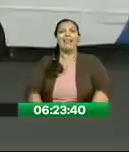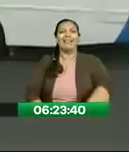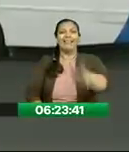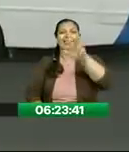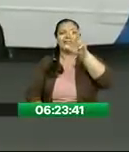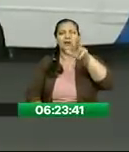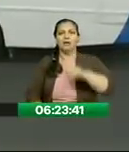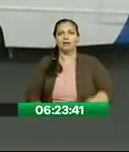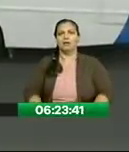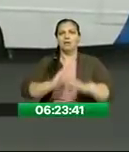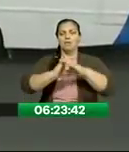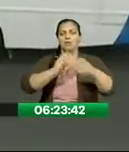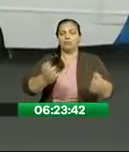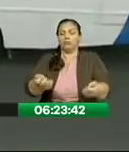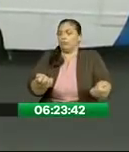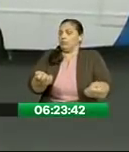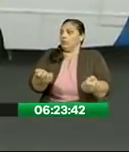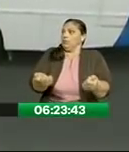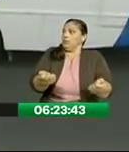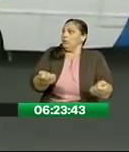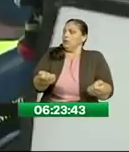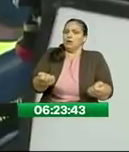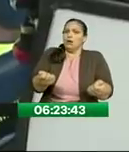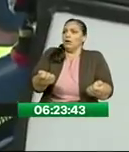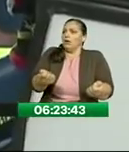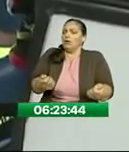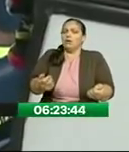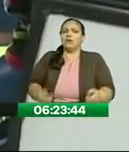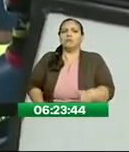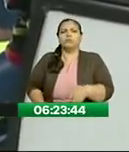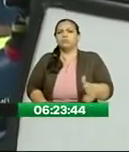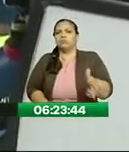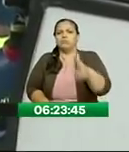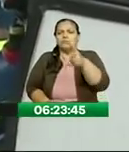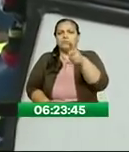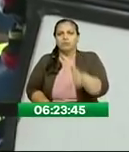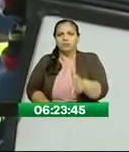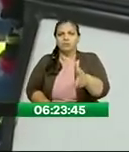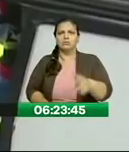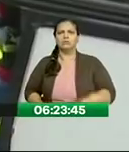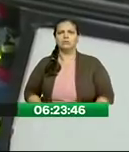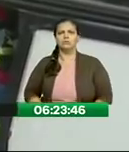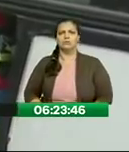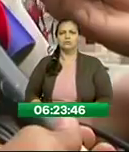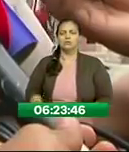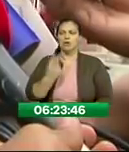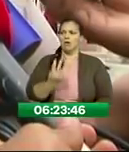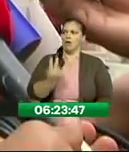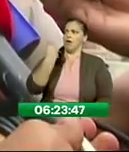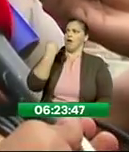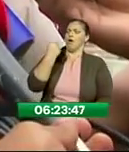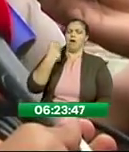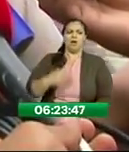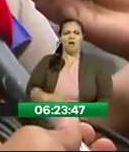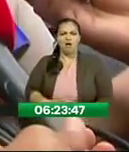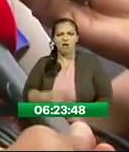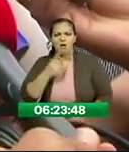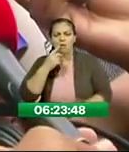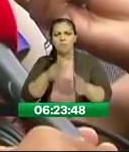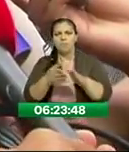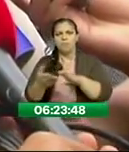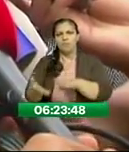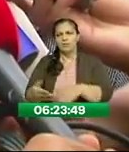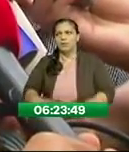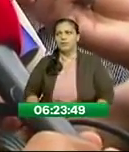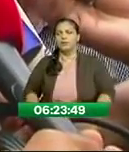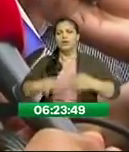sorprendido avanzó dos cuadras más. Allí personal de criminalística realizó el peritaje y levantamiento del cadáver. Se encuentra con una camiseta color verde, un